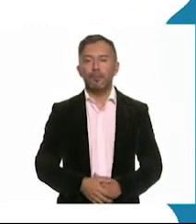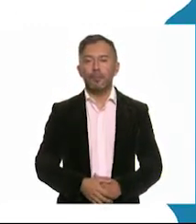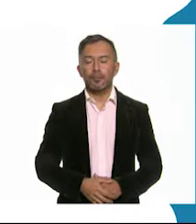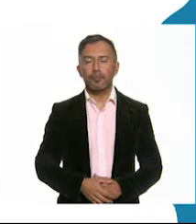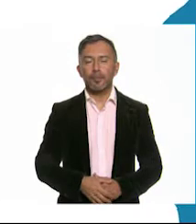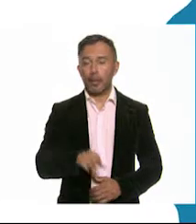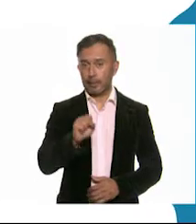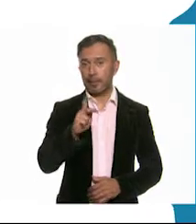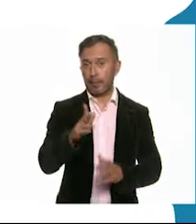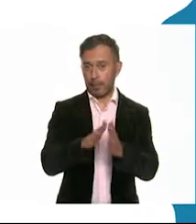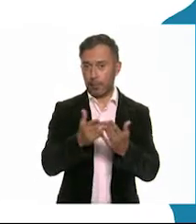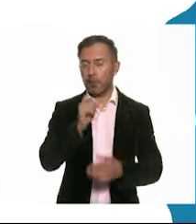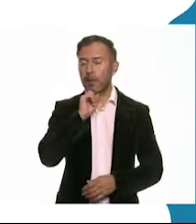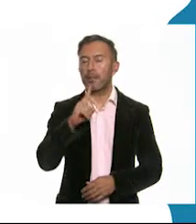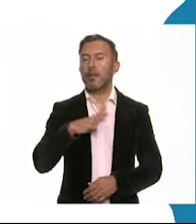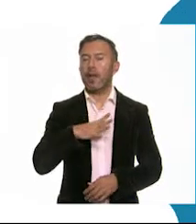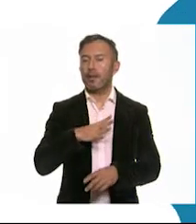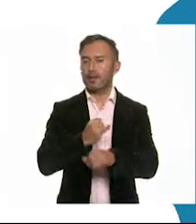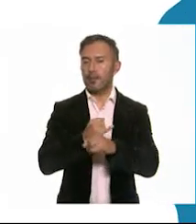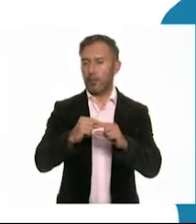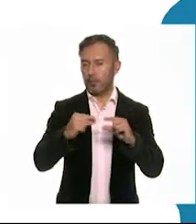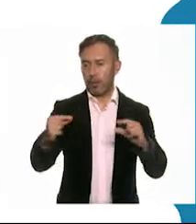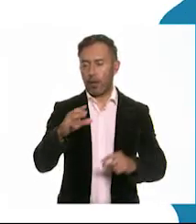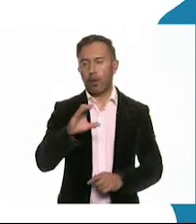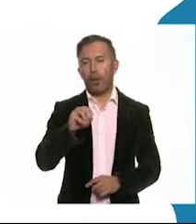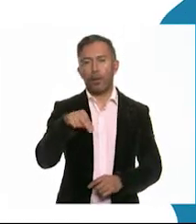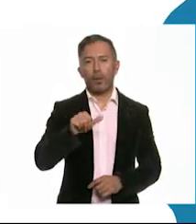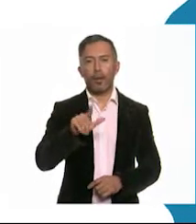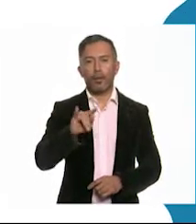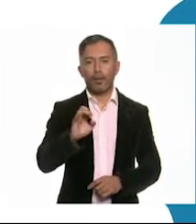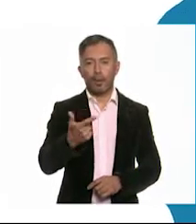los libros de texto en la página